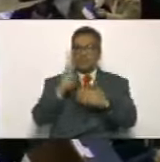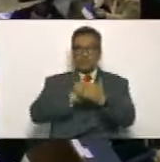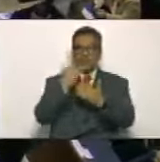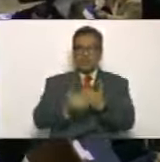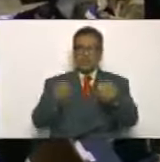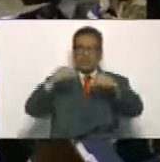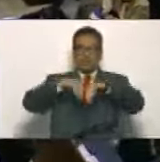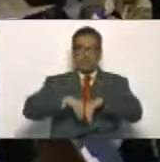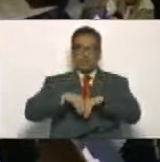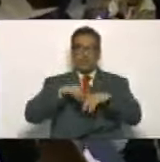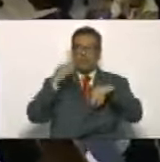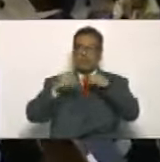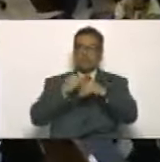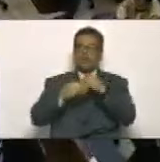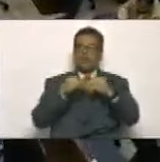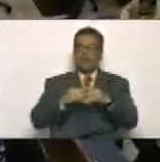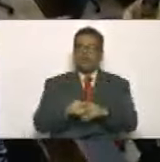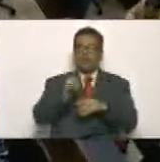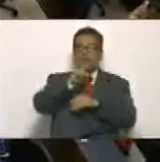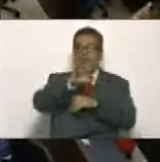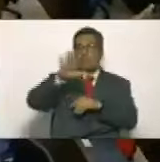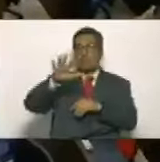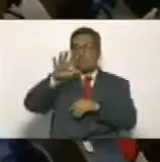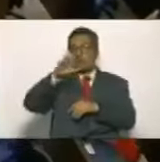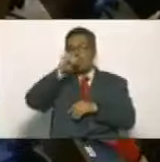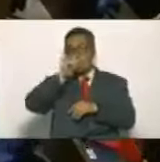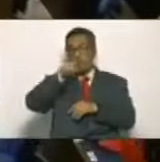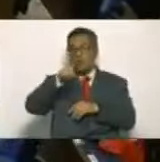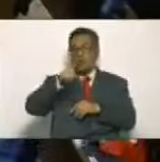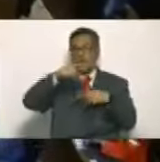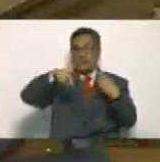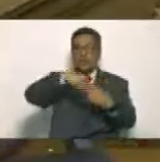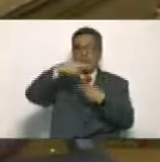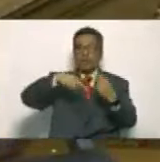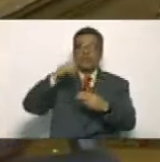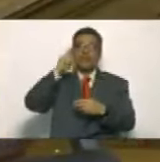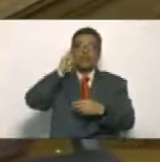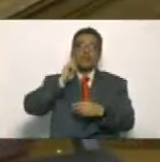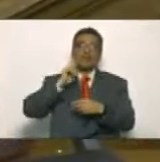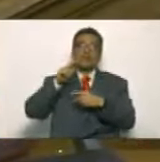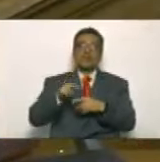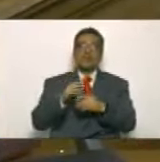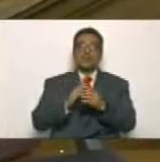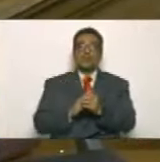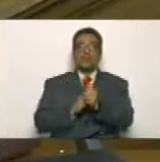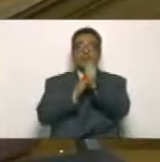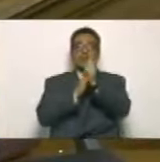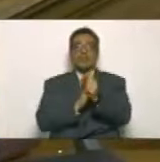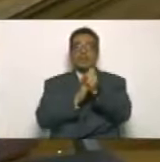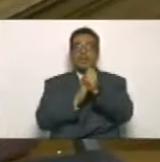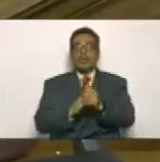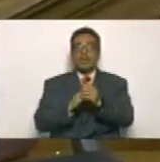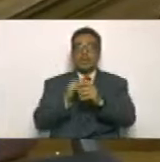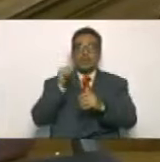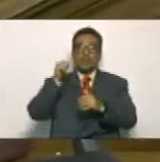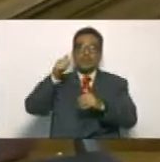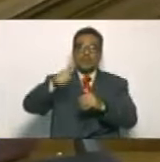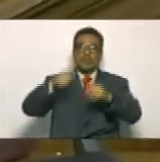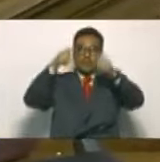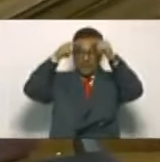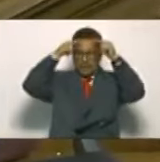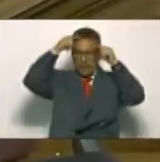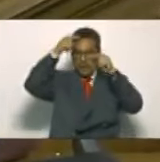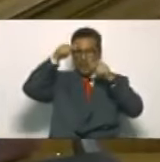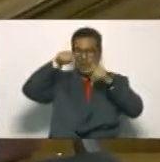Proyecto de acuerdo con motivo a cumplirse el 25 aniversario de la Revolución Bolivariana, liderada por el comandante eterno Hugo